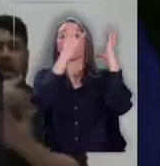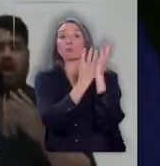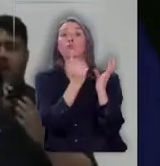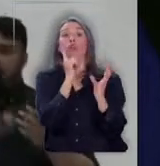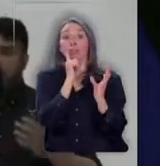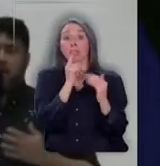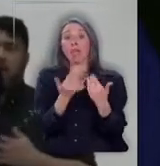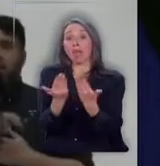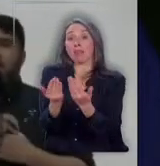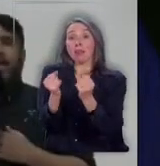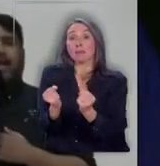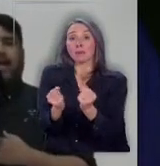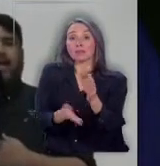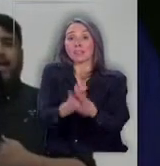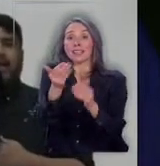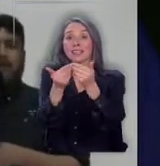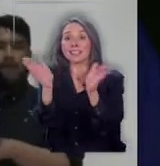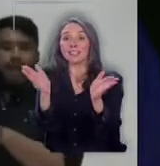have